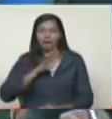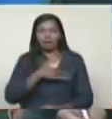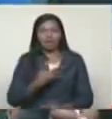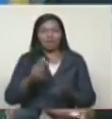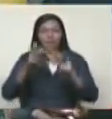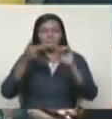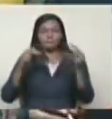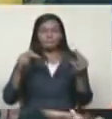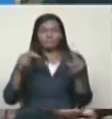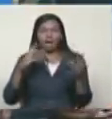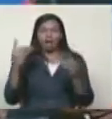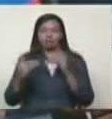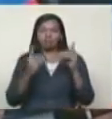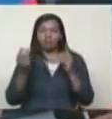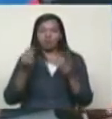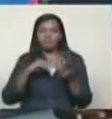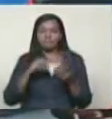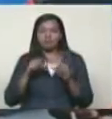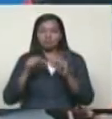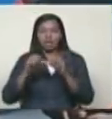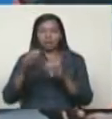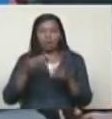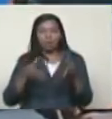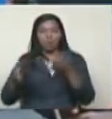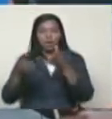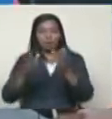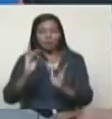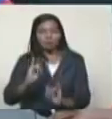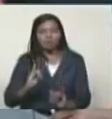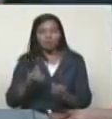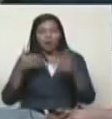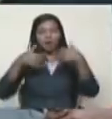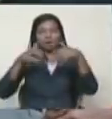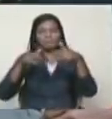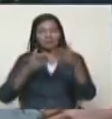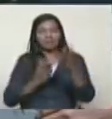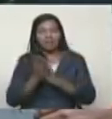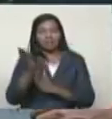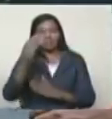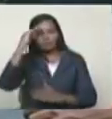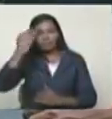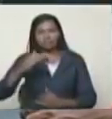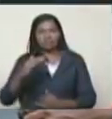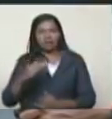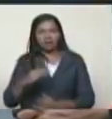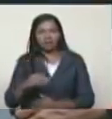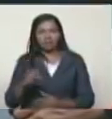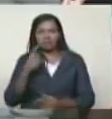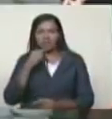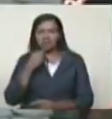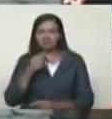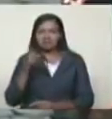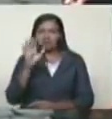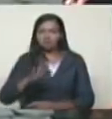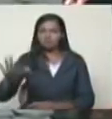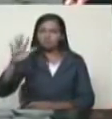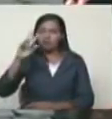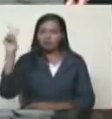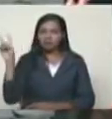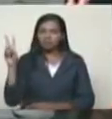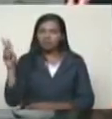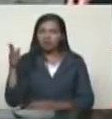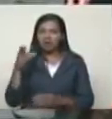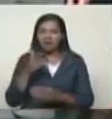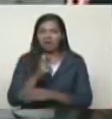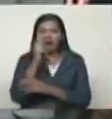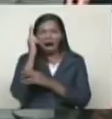los que queremos diálogo. Sigamos por ese camino. Y la marcha de la lealtad militar debe decirle al país que las armas